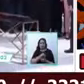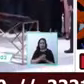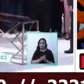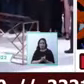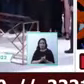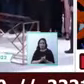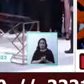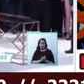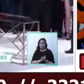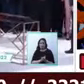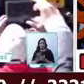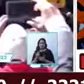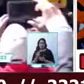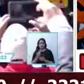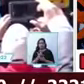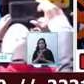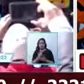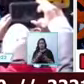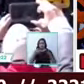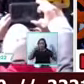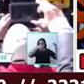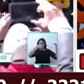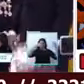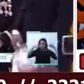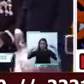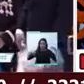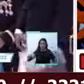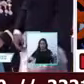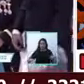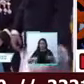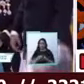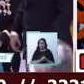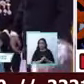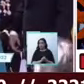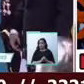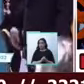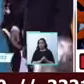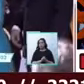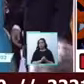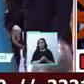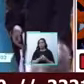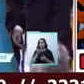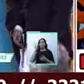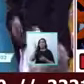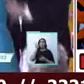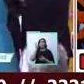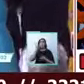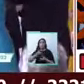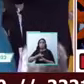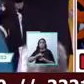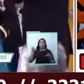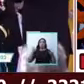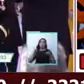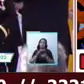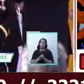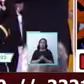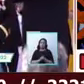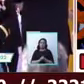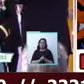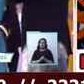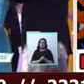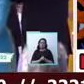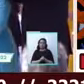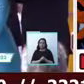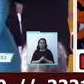Uh-huh. Evidentemente que hay desaciertos, hay cosas que no están bien. Y voy a enunciar brevísimamente 3 o 4 aspectos.